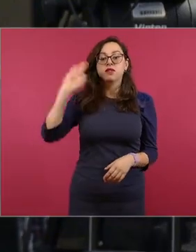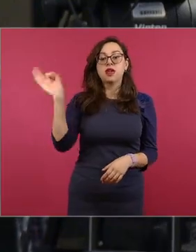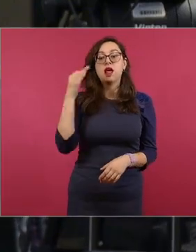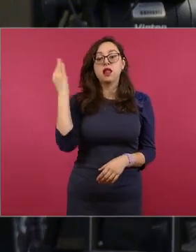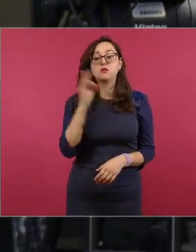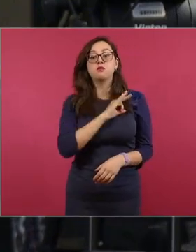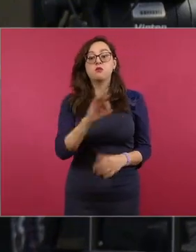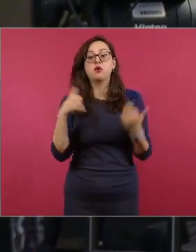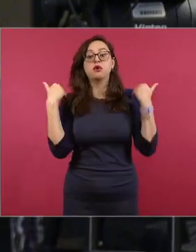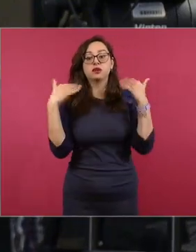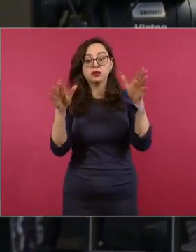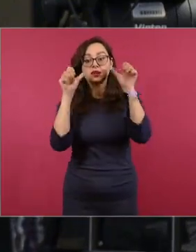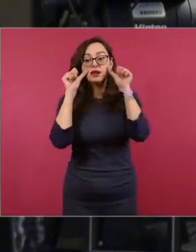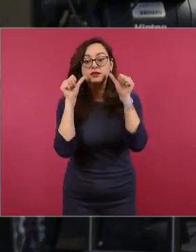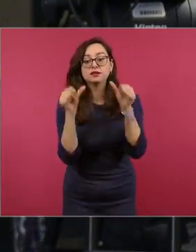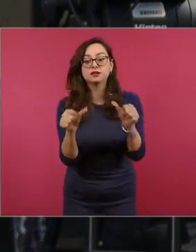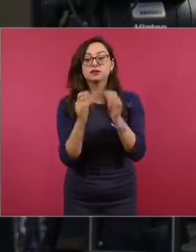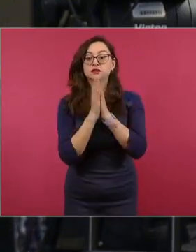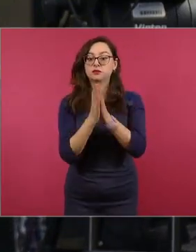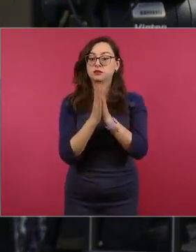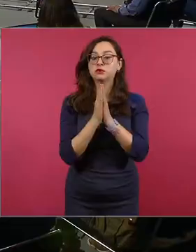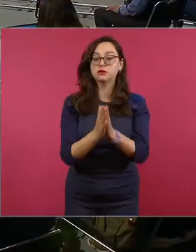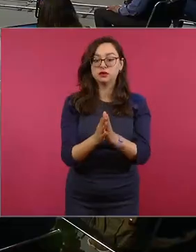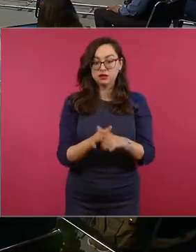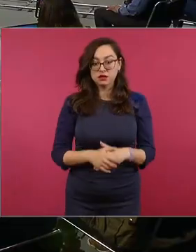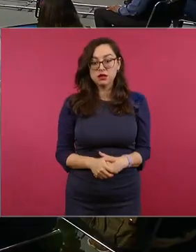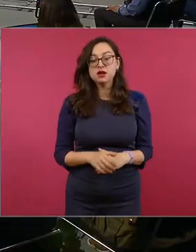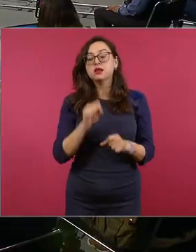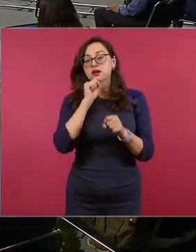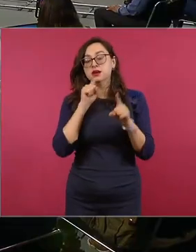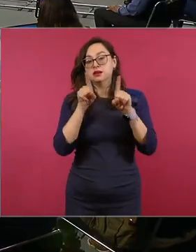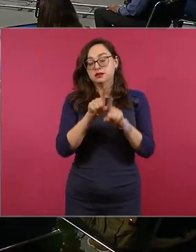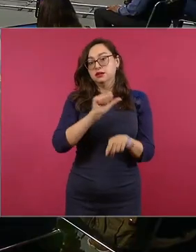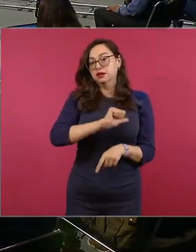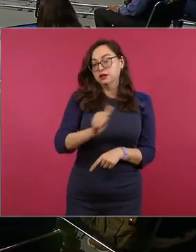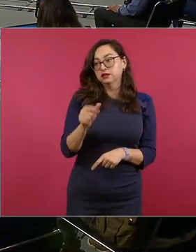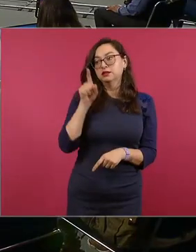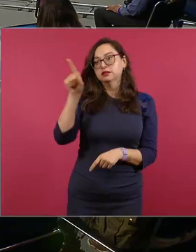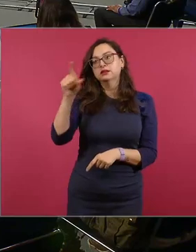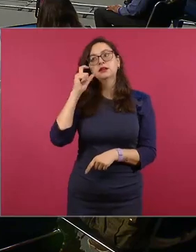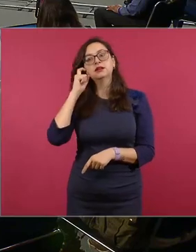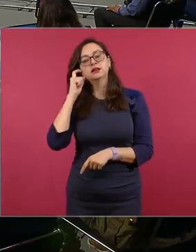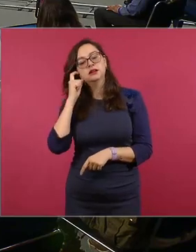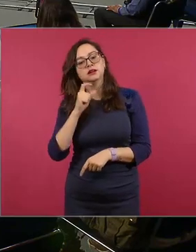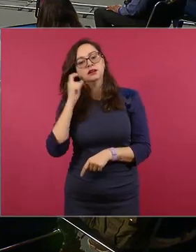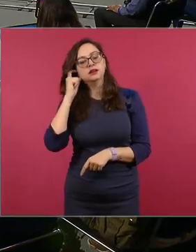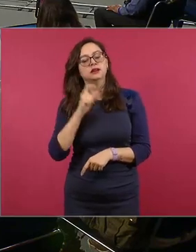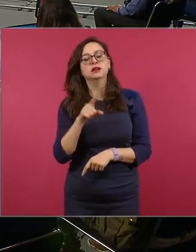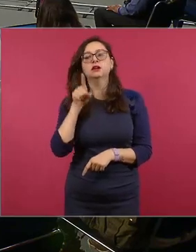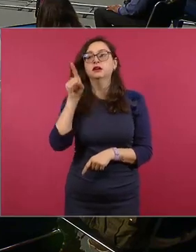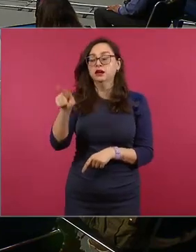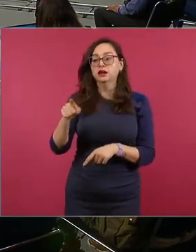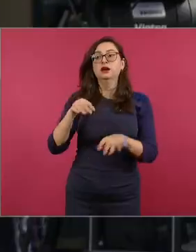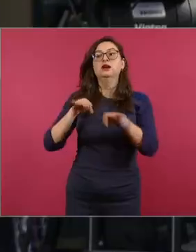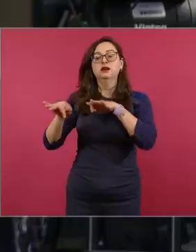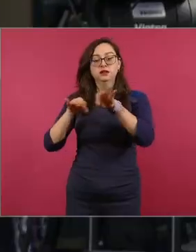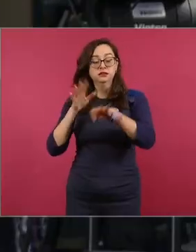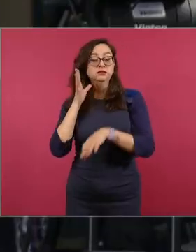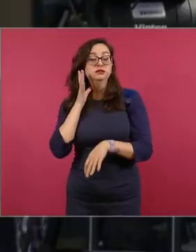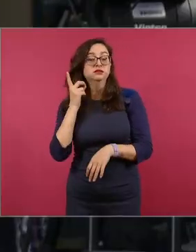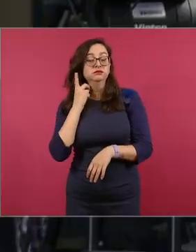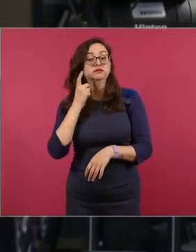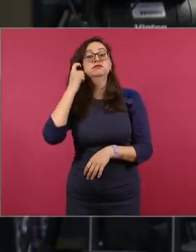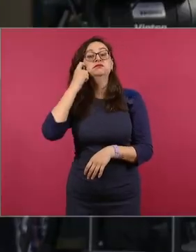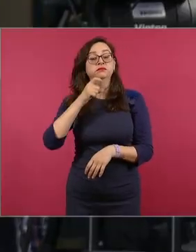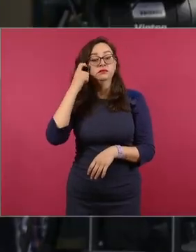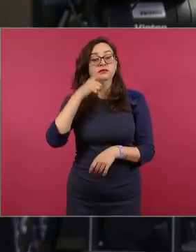hijo. Otros casos también, presidente, en Guerrero, de dos personas, un trabajador del Congreso del Estado, otro